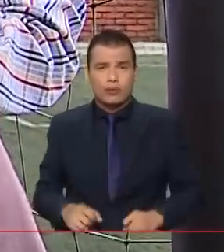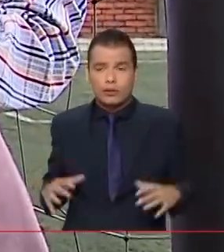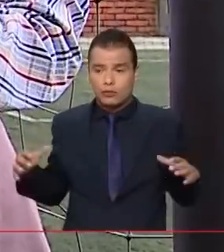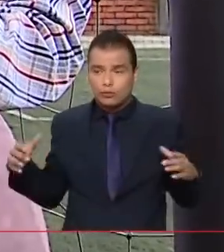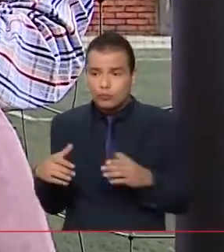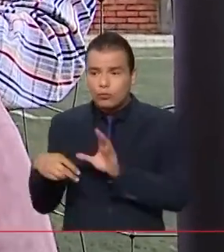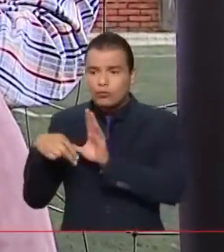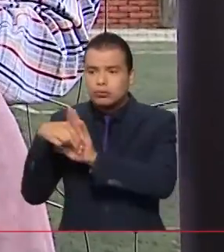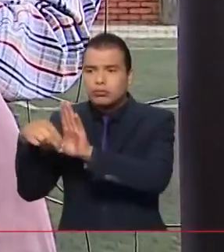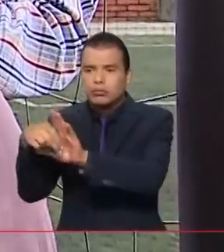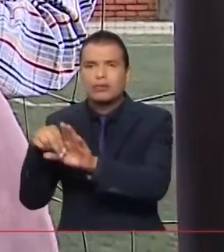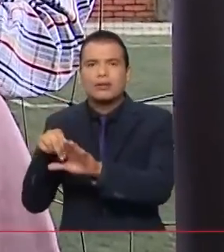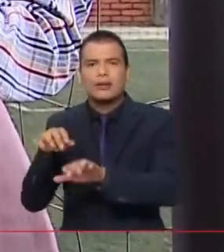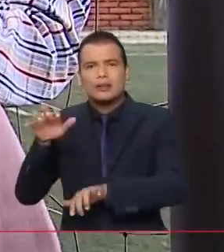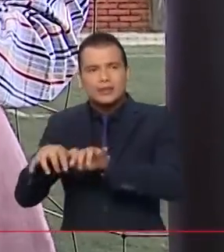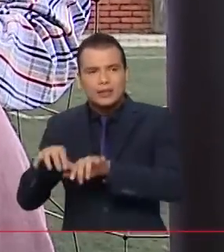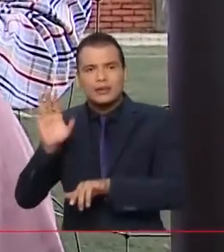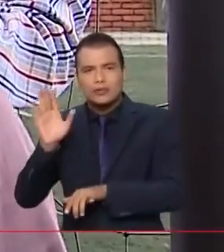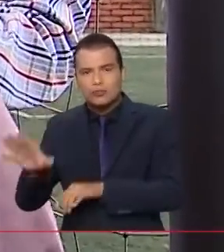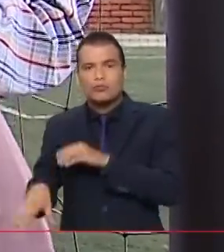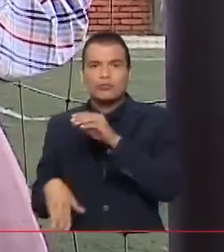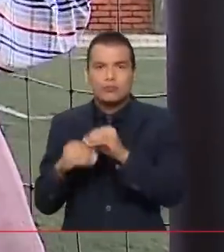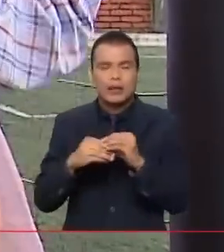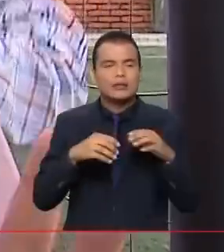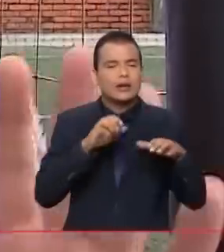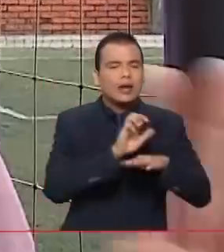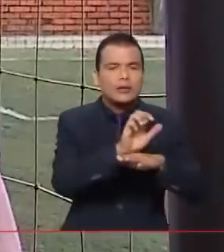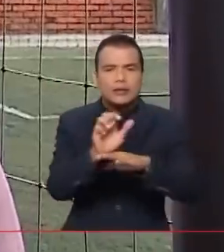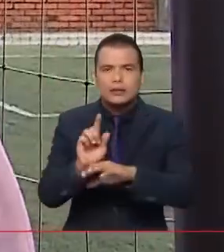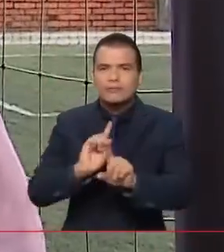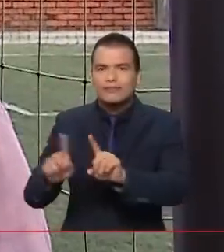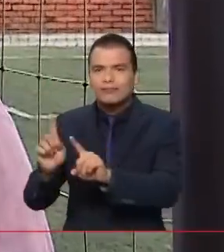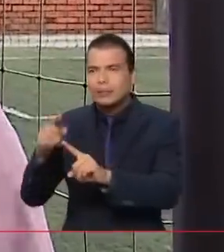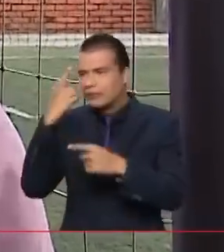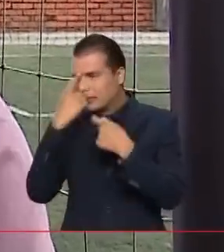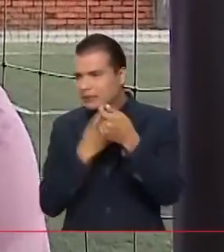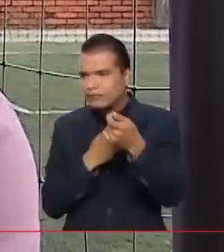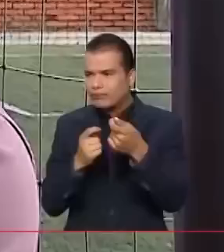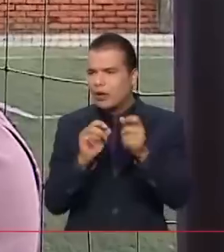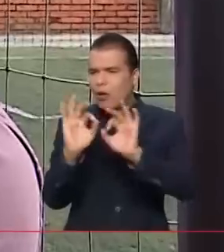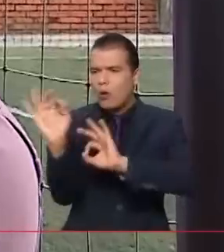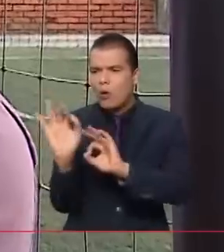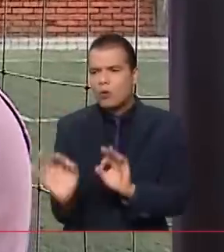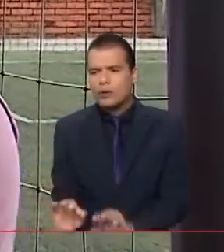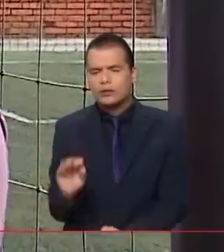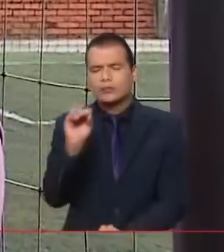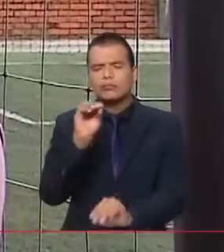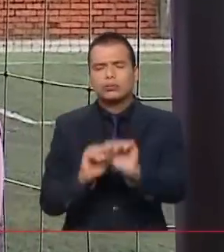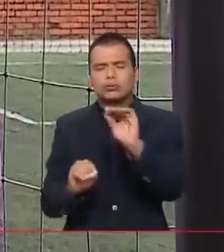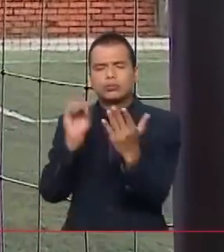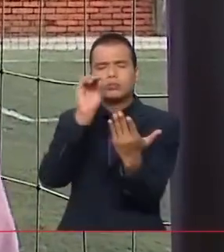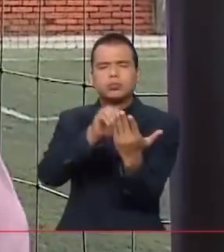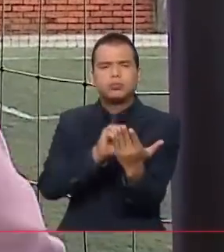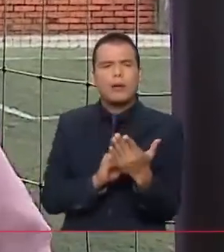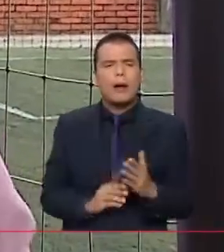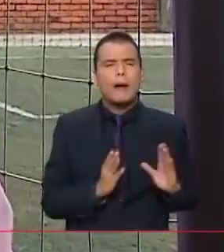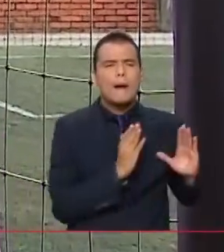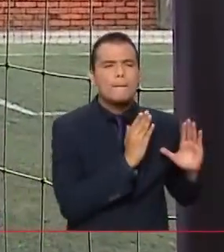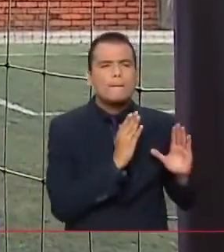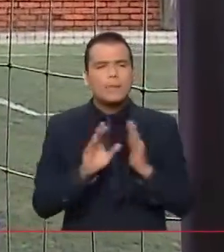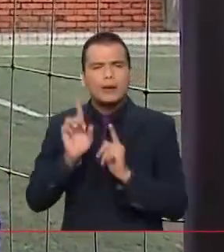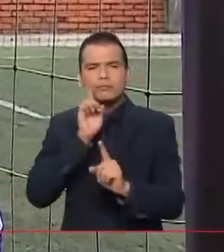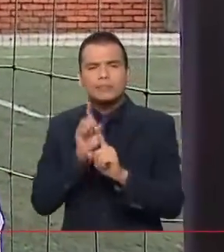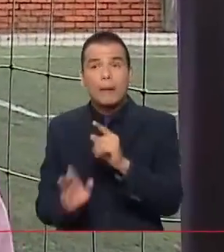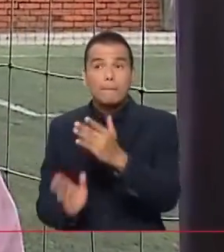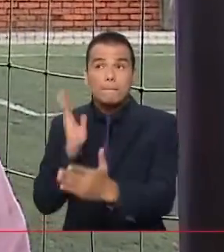implementando con todas las entidades unos planes de contingencia que permitan primero tener unos servicios de salud, tener unos